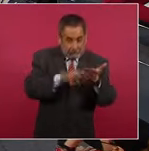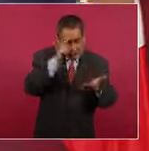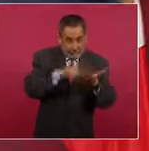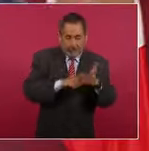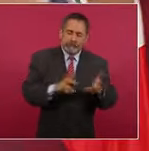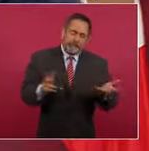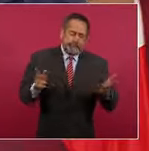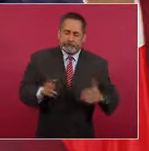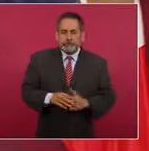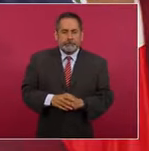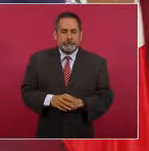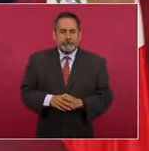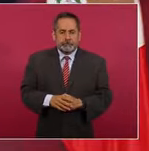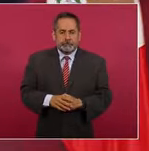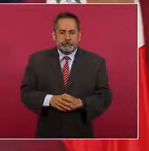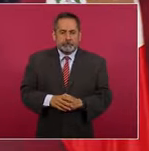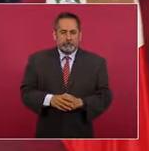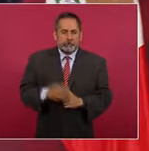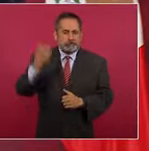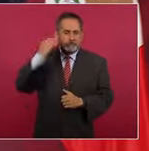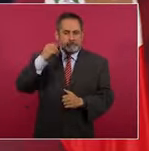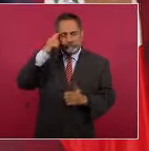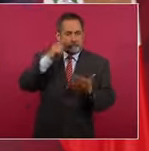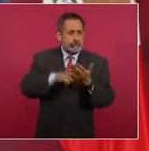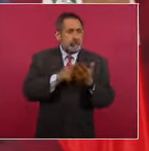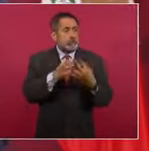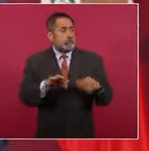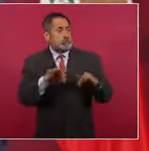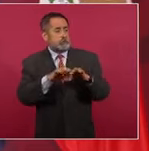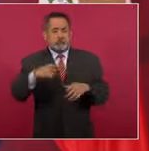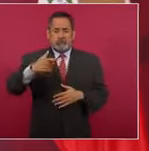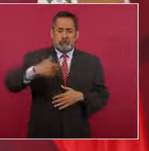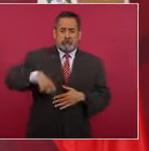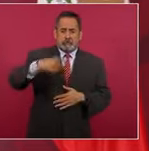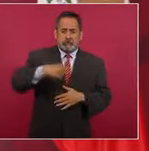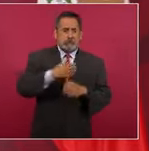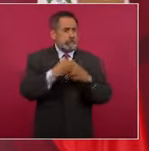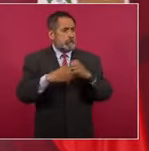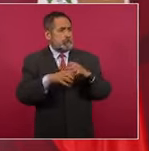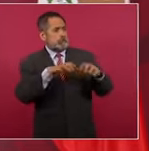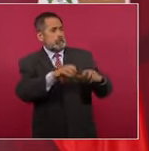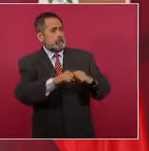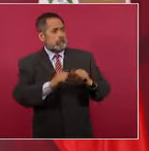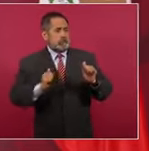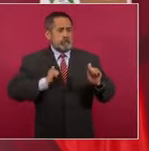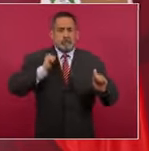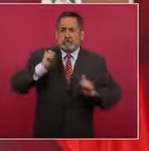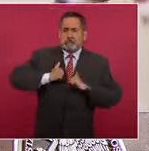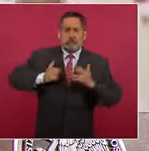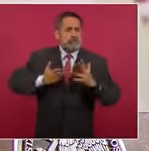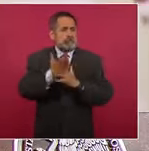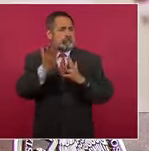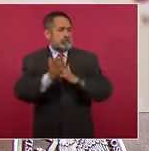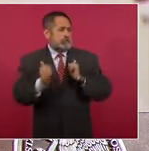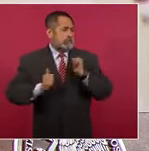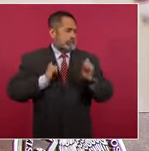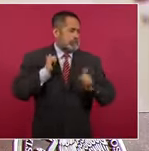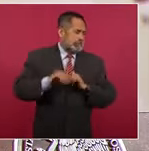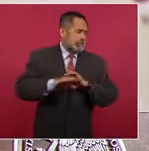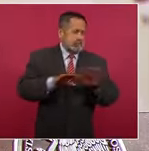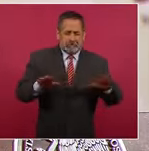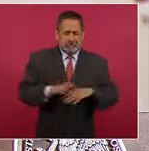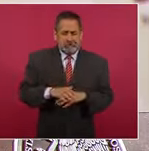de que lo más importante era lo material y triunfar a toda costa, sin escrúpulos morales de